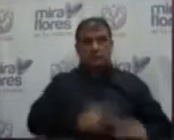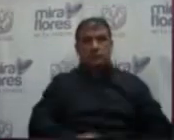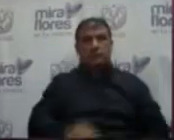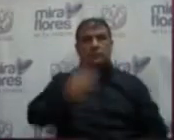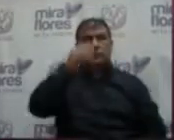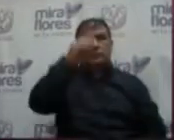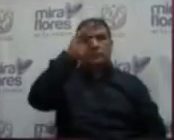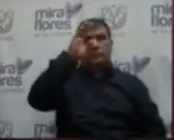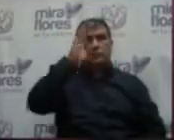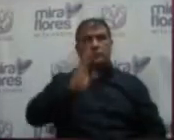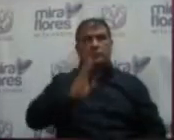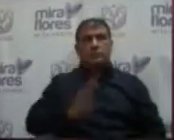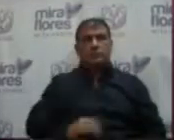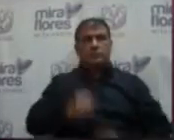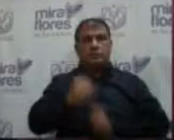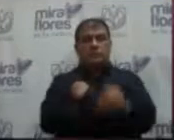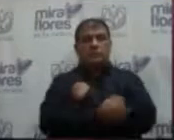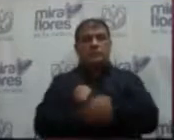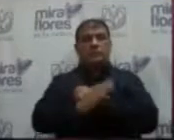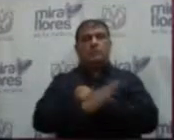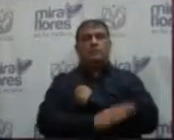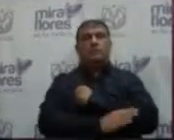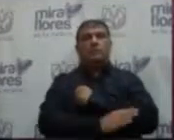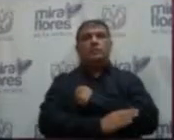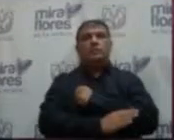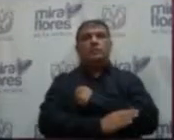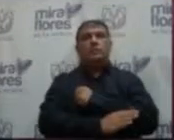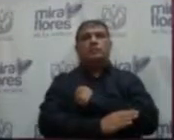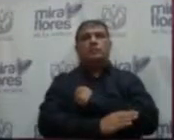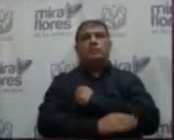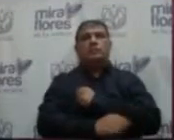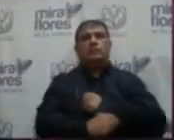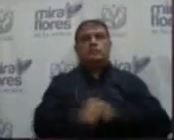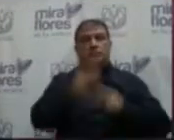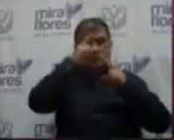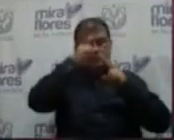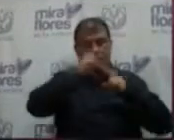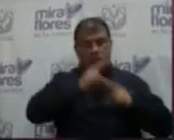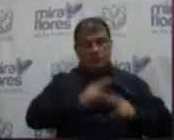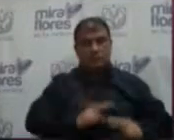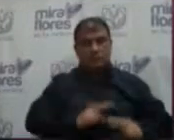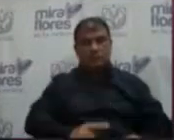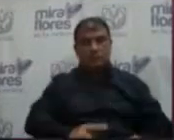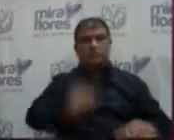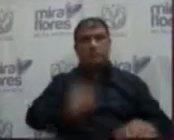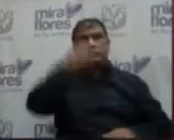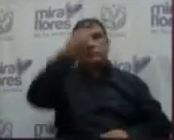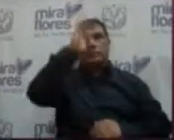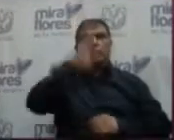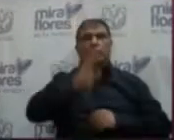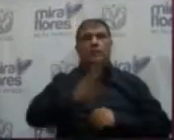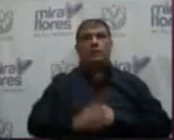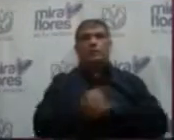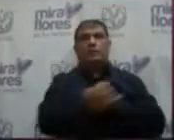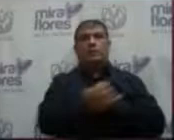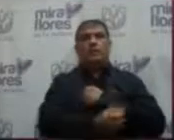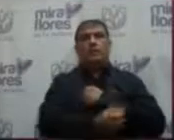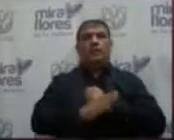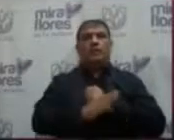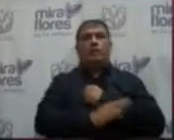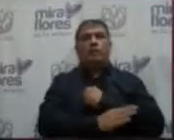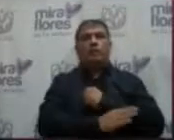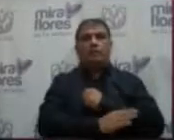que rendimos al Dios de Jacob, que rendimos al Dios